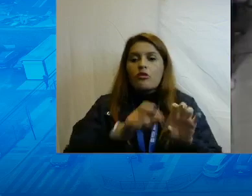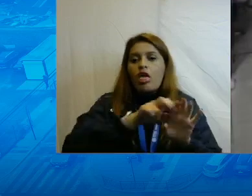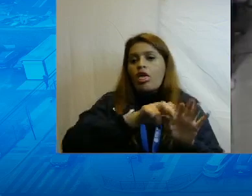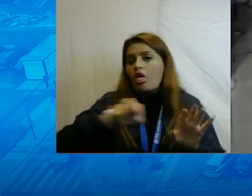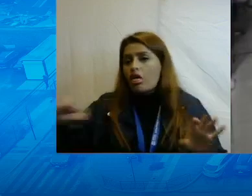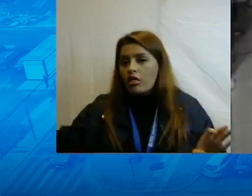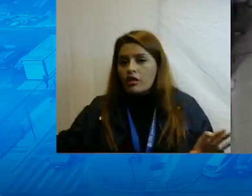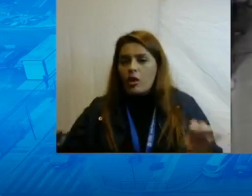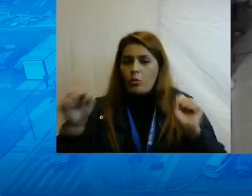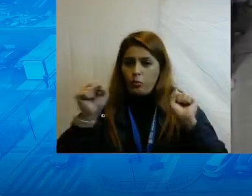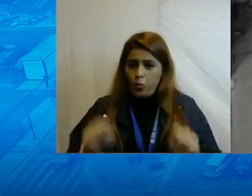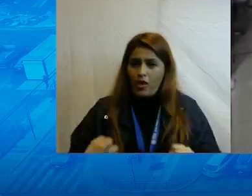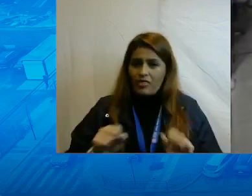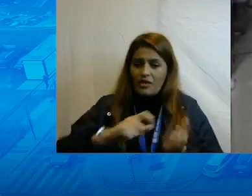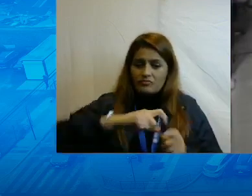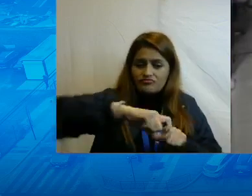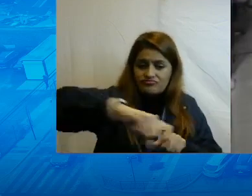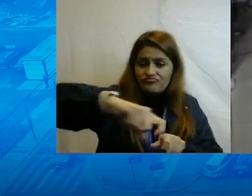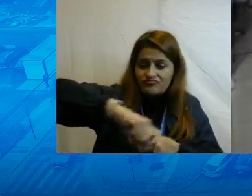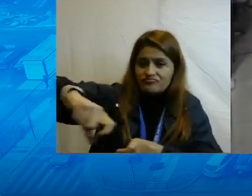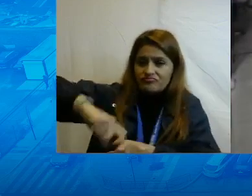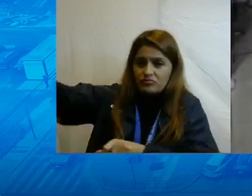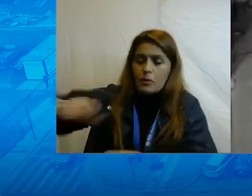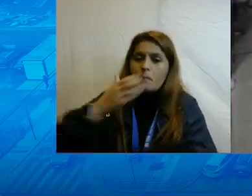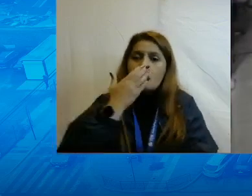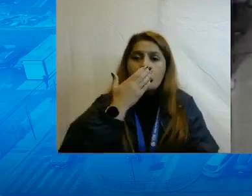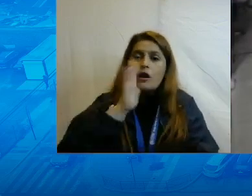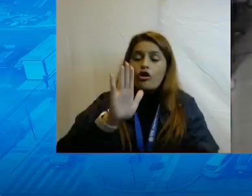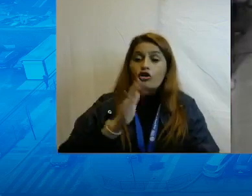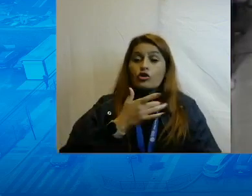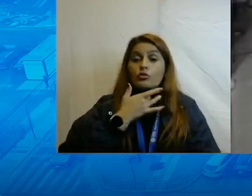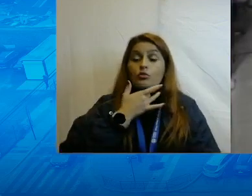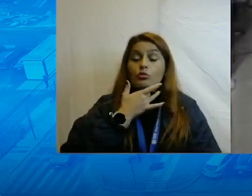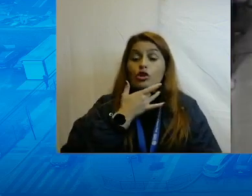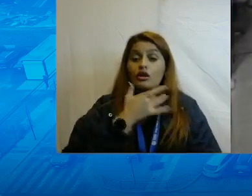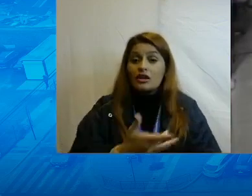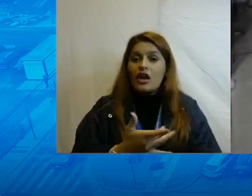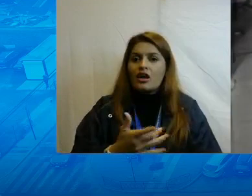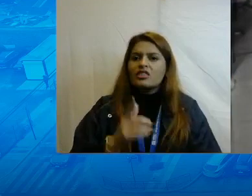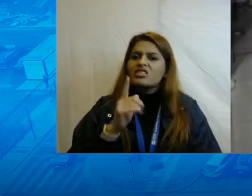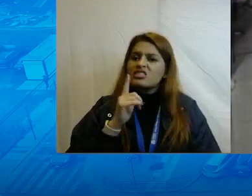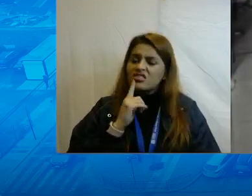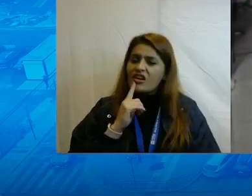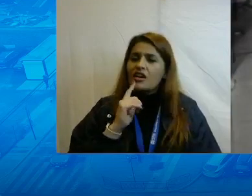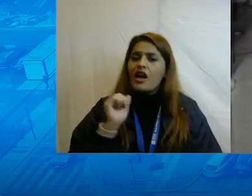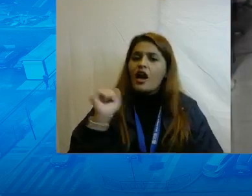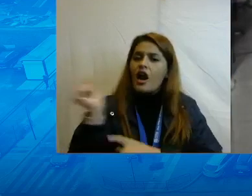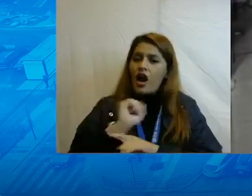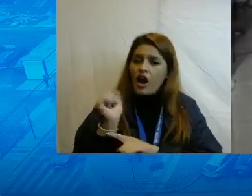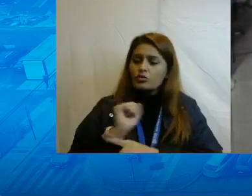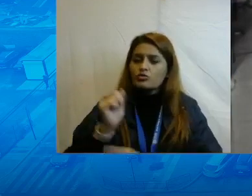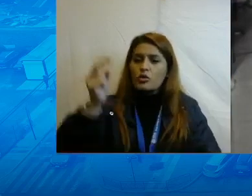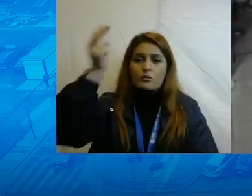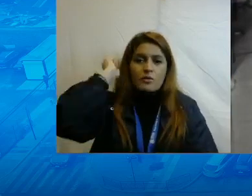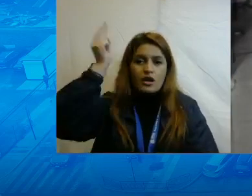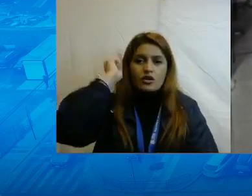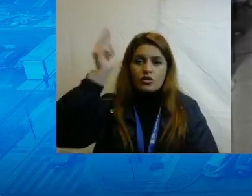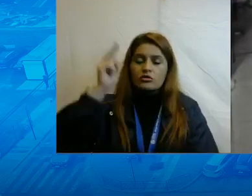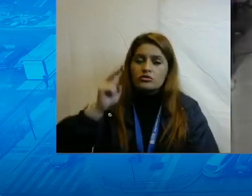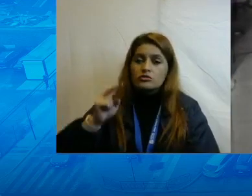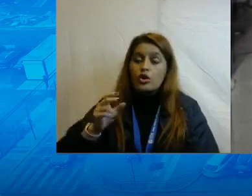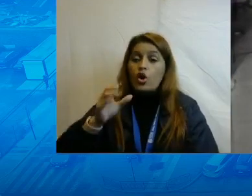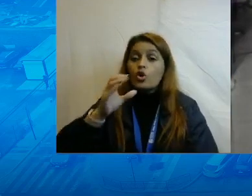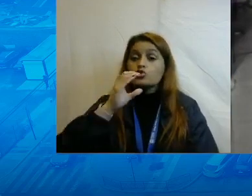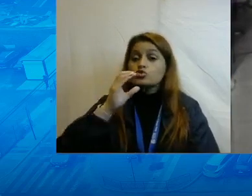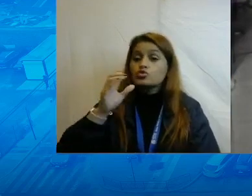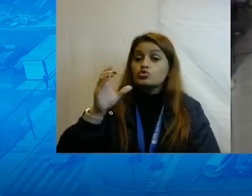de marcar ese sector, digamos, porque hay vehículos, micro, locomoción colectiva que viene del sector sur